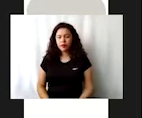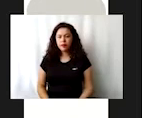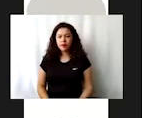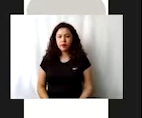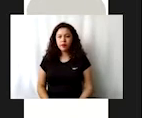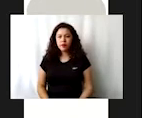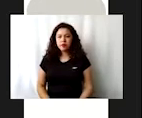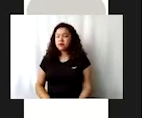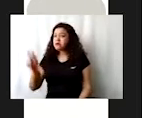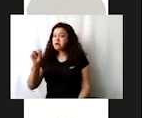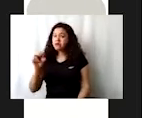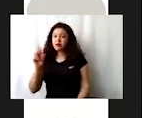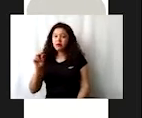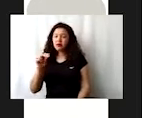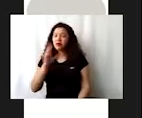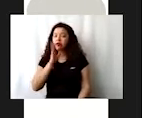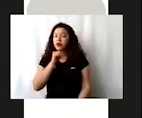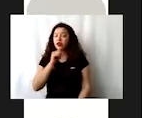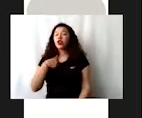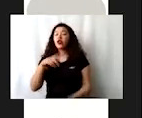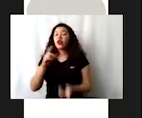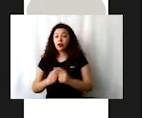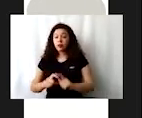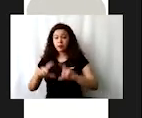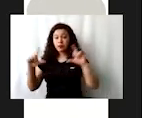No, no me aparece. Es que cuando la hice grande dejó